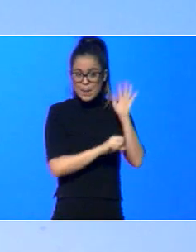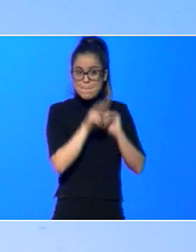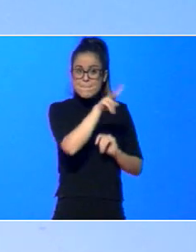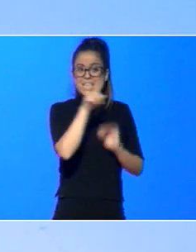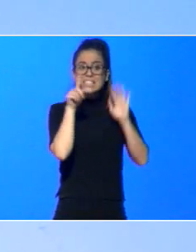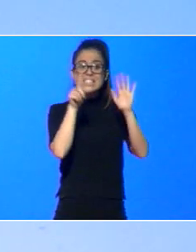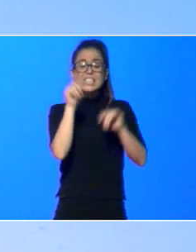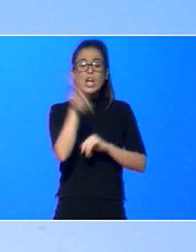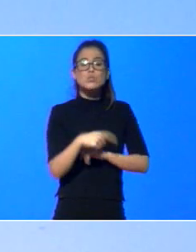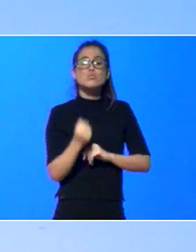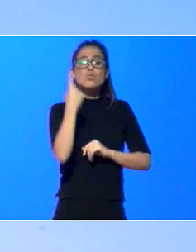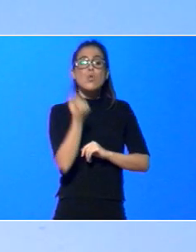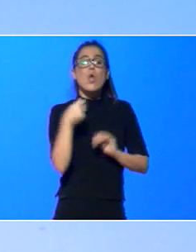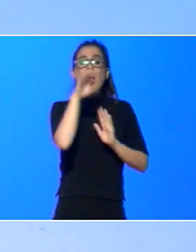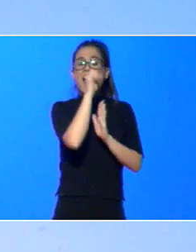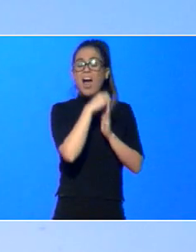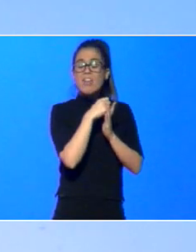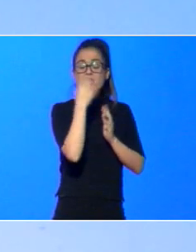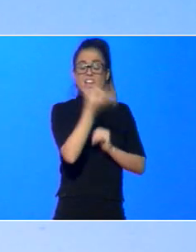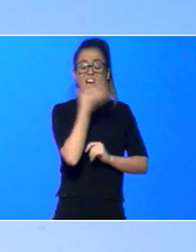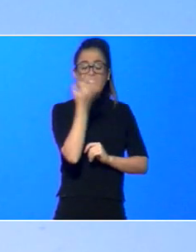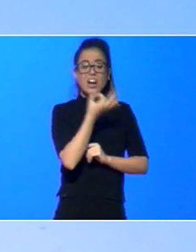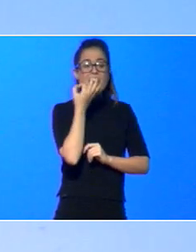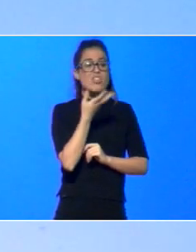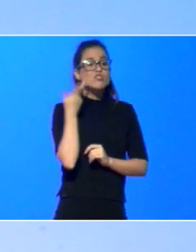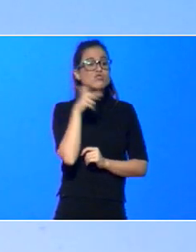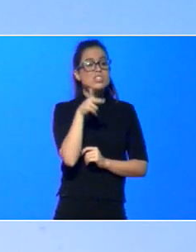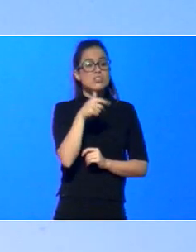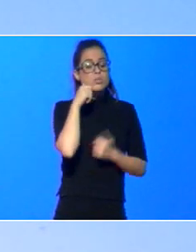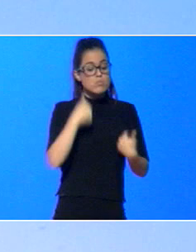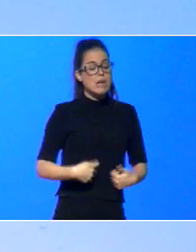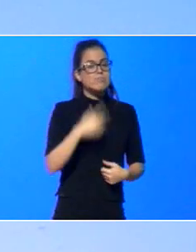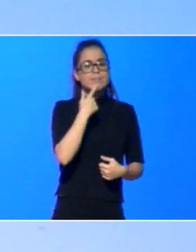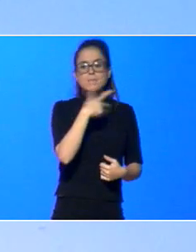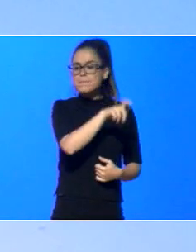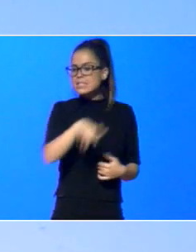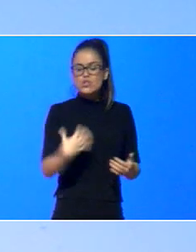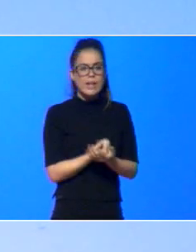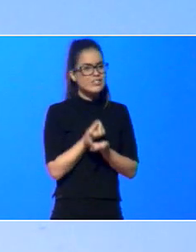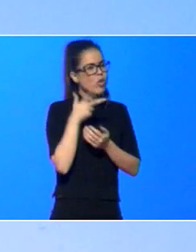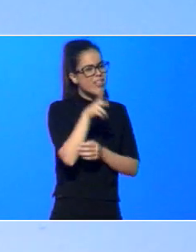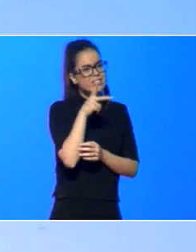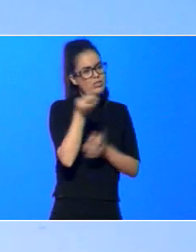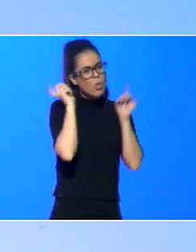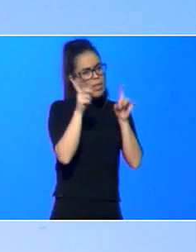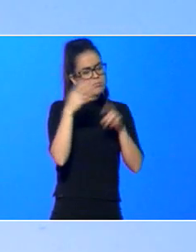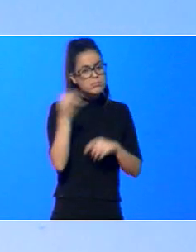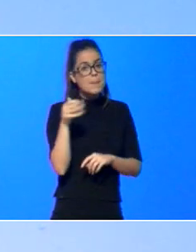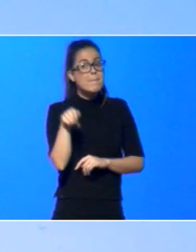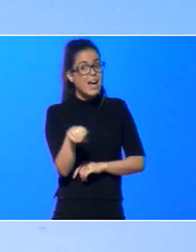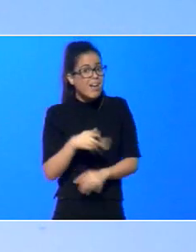de la declaración universal de Derechos Humanos que dice que toda persona tiene derecho a la educación el significado de esto derecho depende